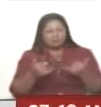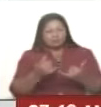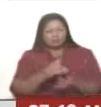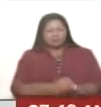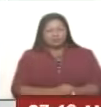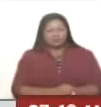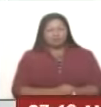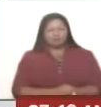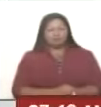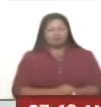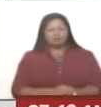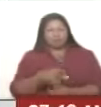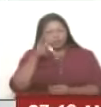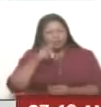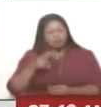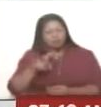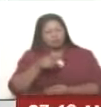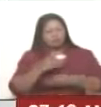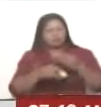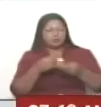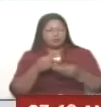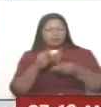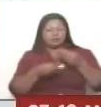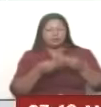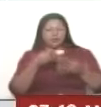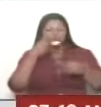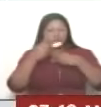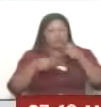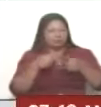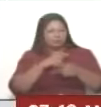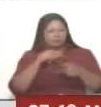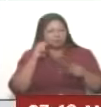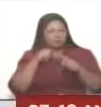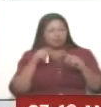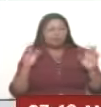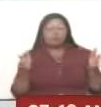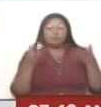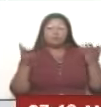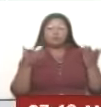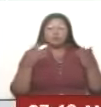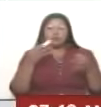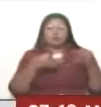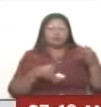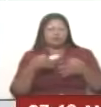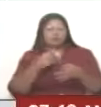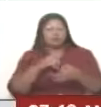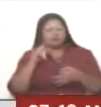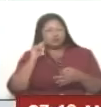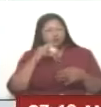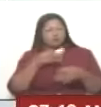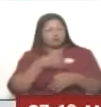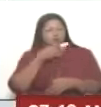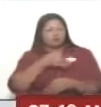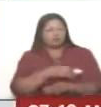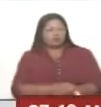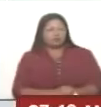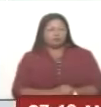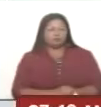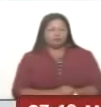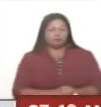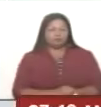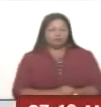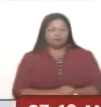pueblo. Entonces, para hacer una política de prosperidad y justicia social, se necesitan